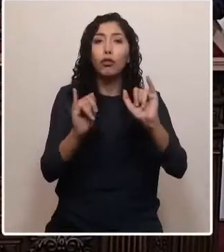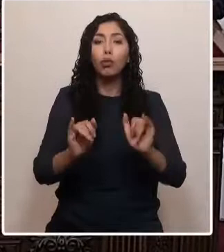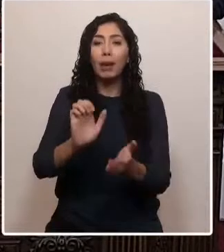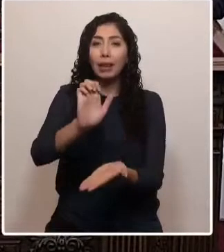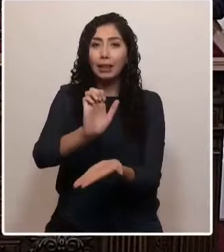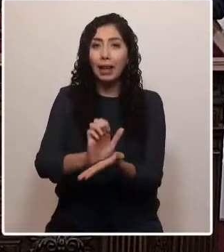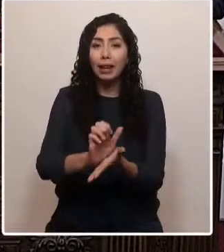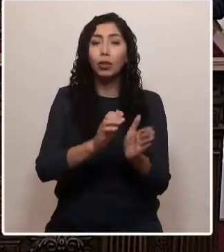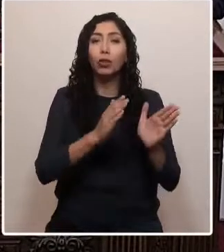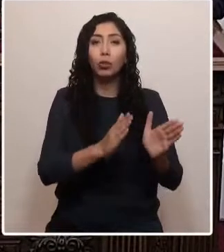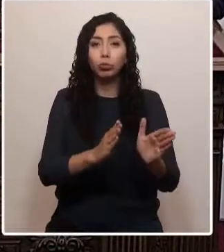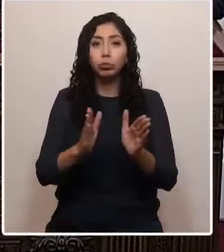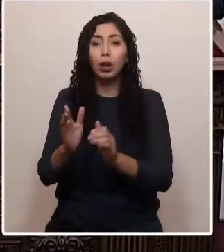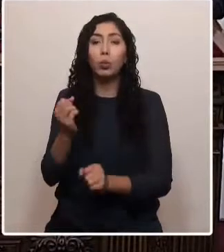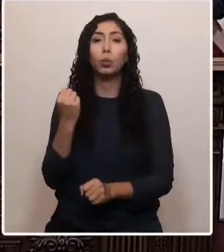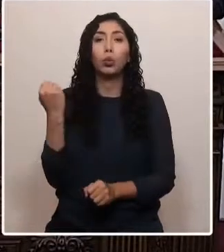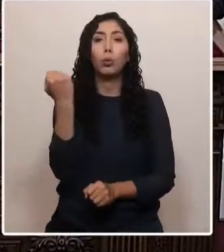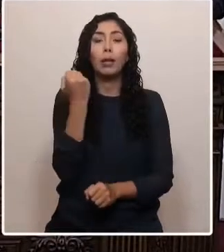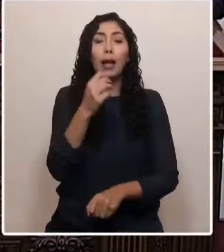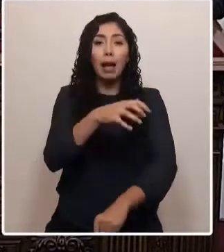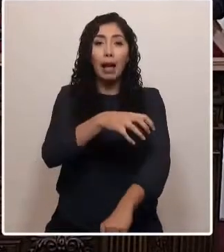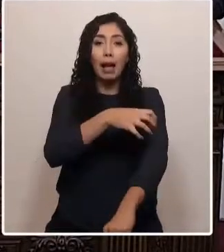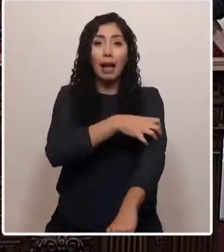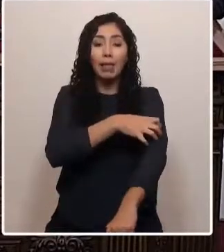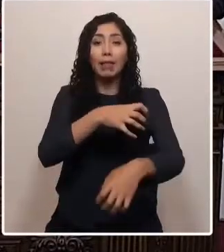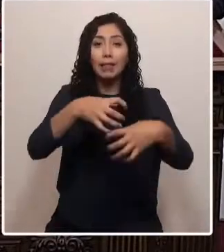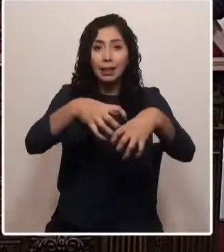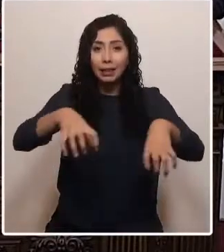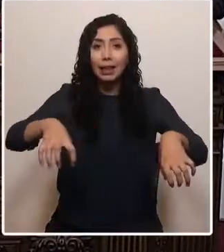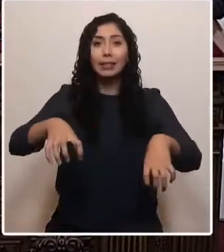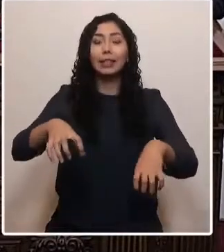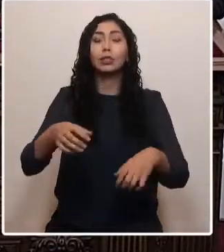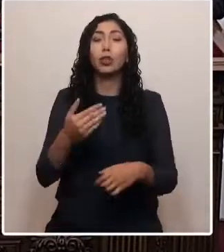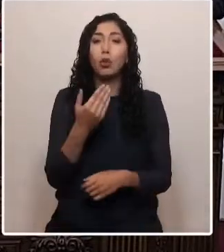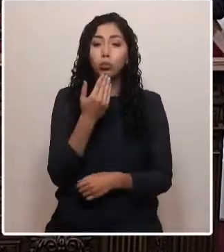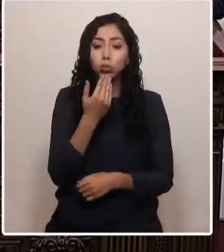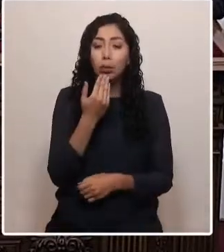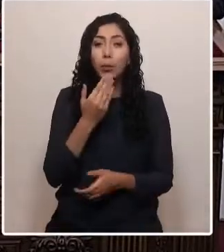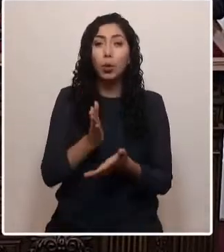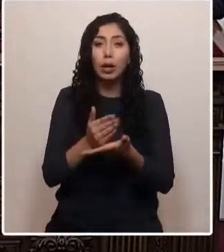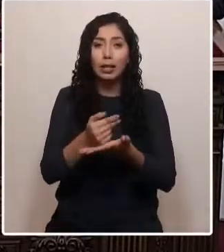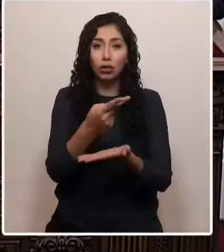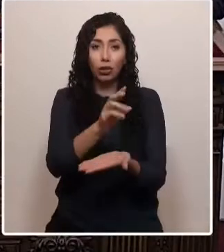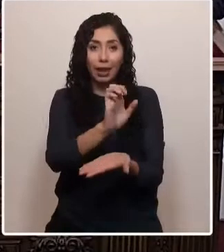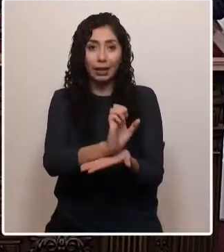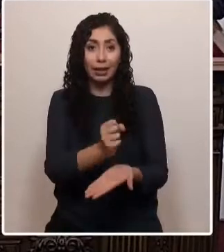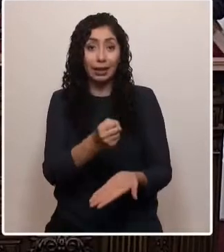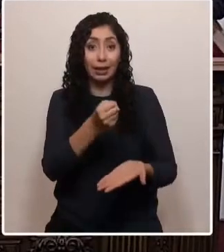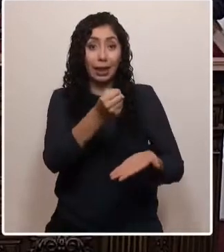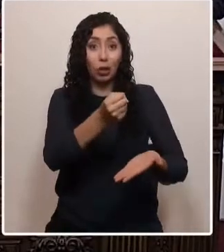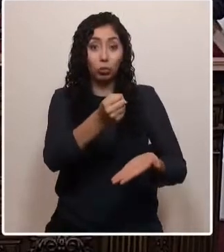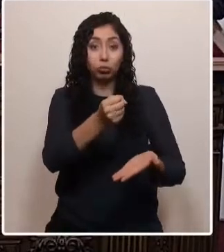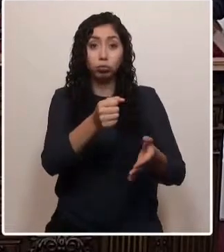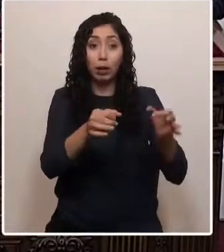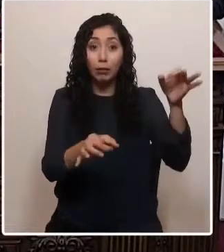Autonomía, Descentralización, Equidad, Justicia Territorial, Gobiernos Locales y Organización Fiscal, que queda en tabla para la próxima